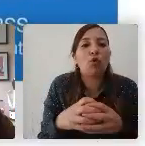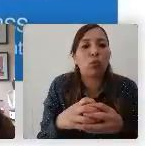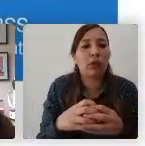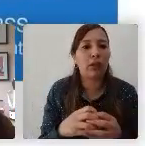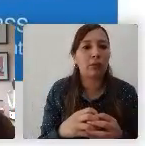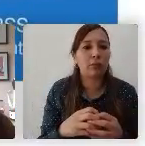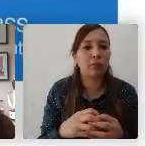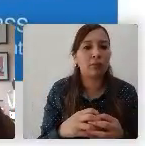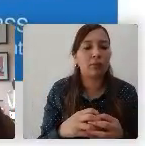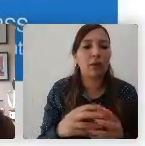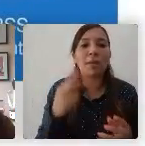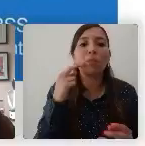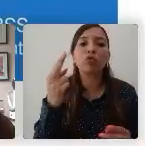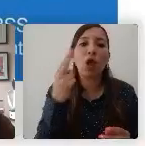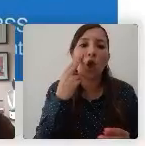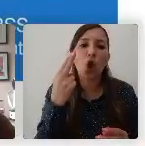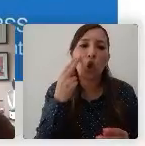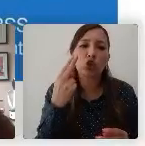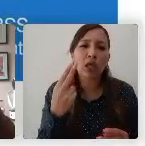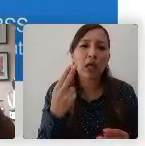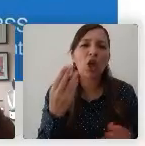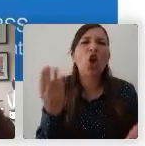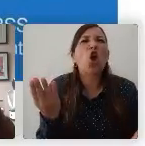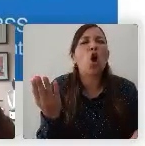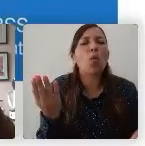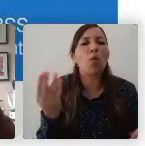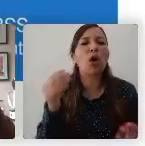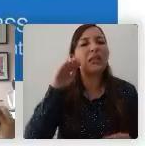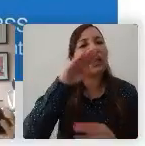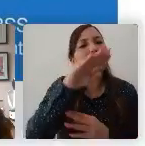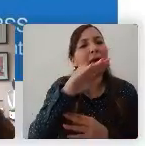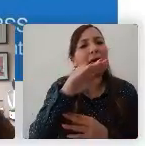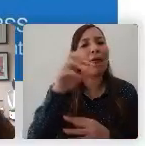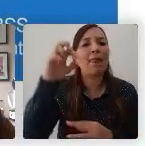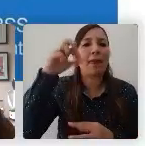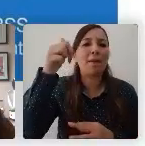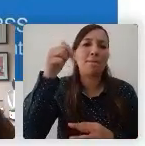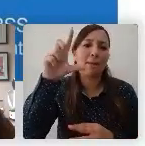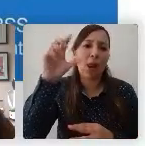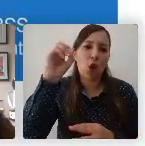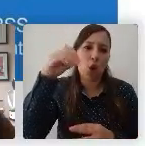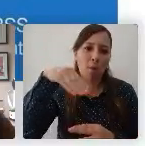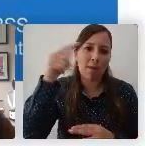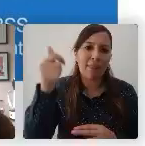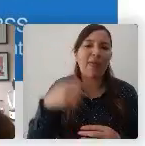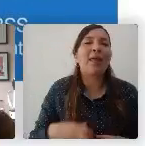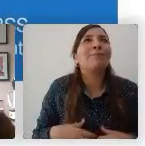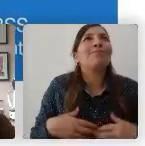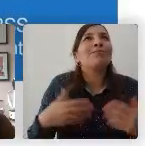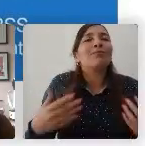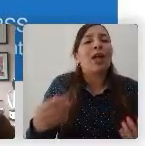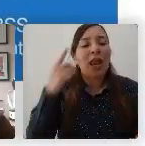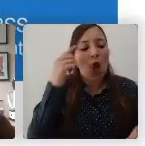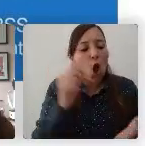conozcamos un poco cómo es este viaje que realiza paloma desde la inspiración a la realización del viaje